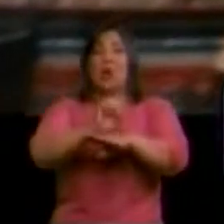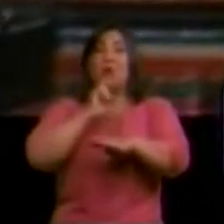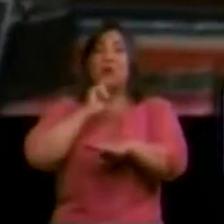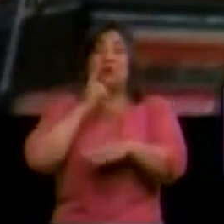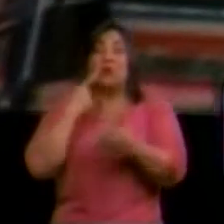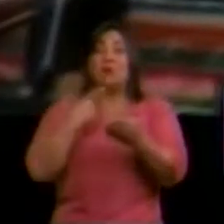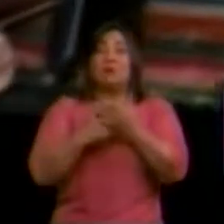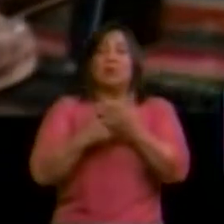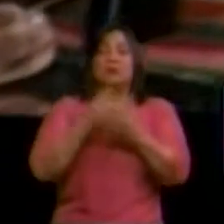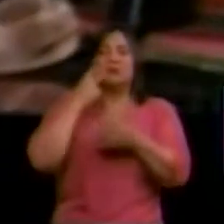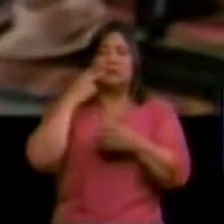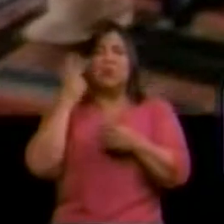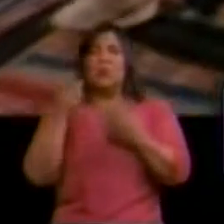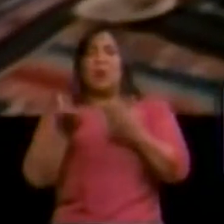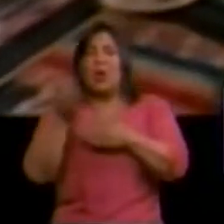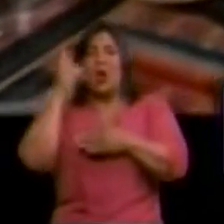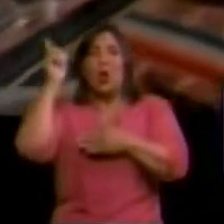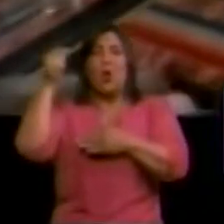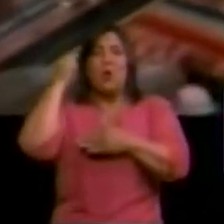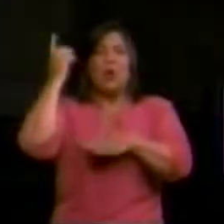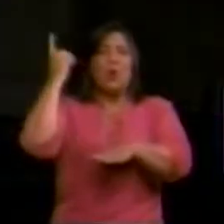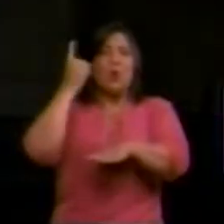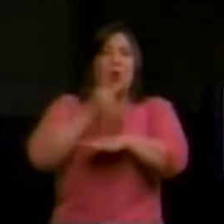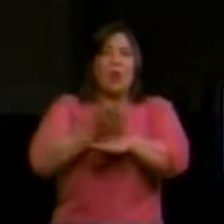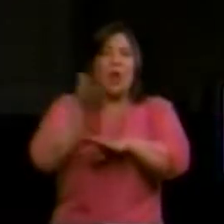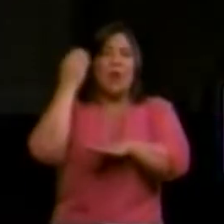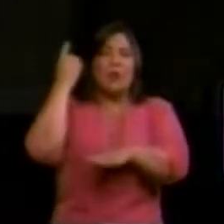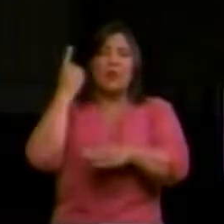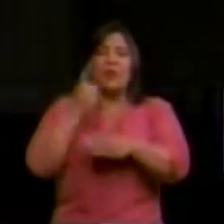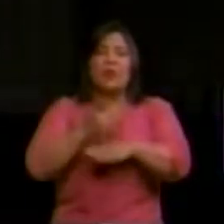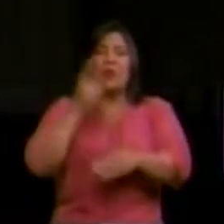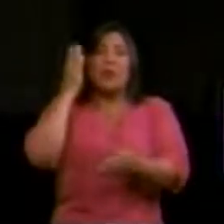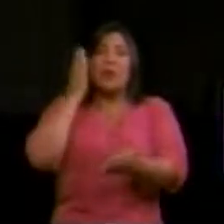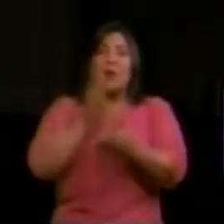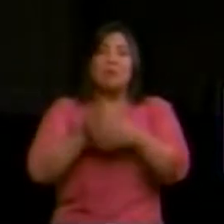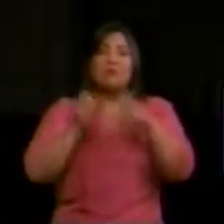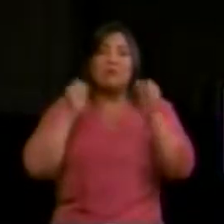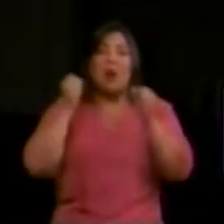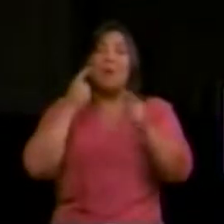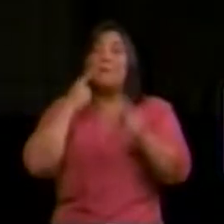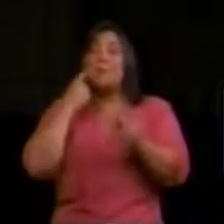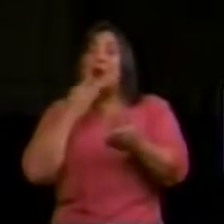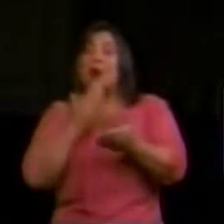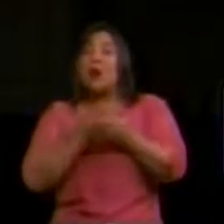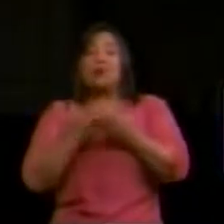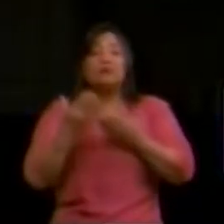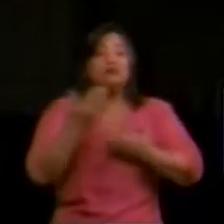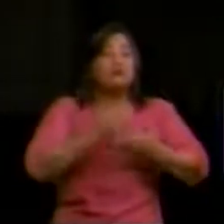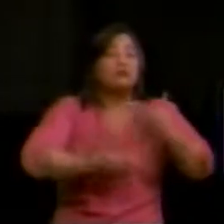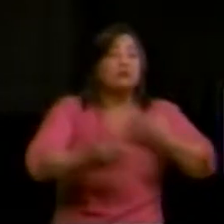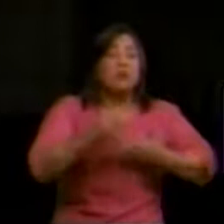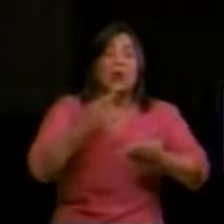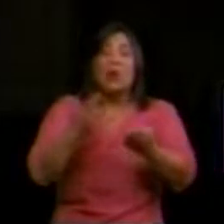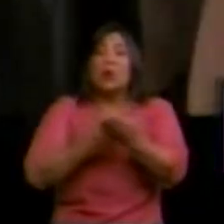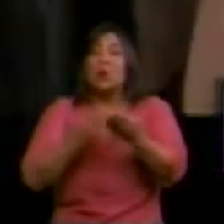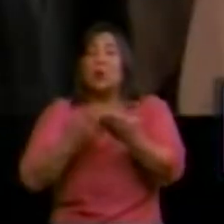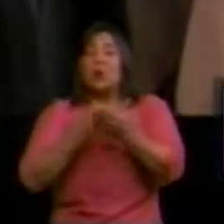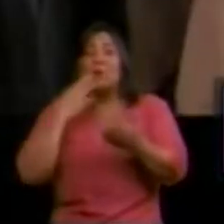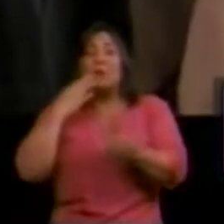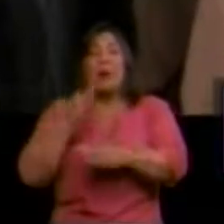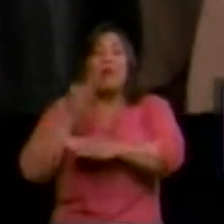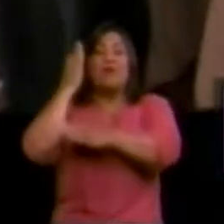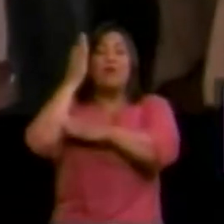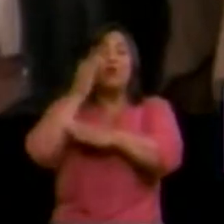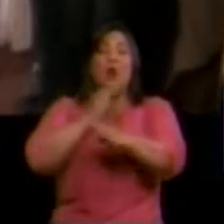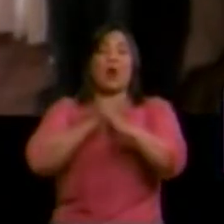vivida por cada una de las gobernaciones durante los días de paralización para determinar acciones y articular las mismas a futuro. Para el beneficio